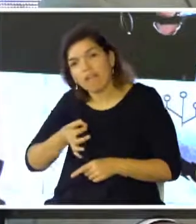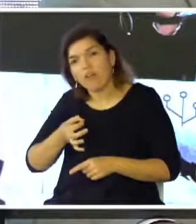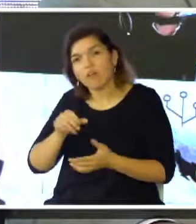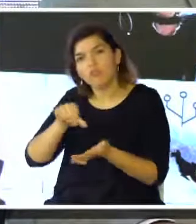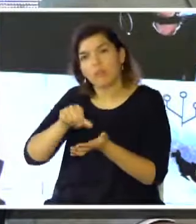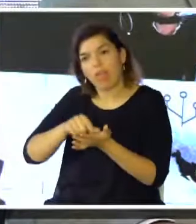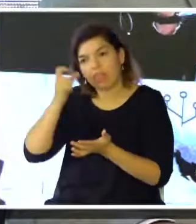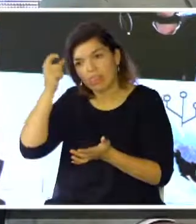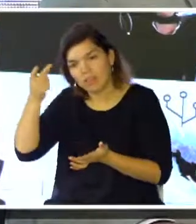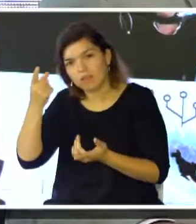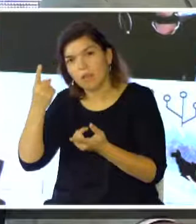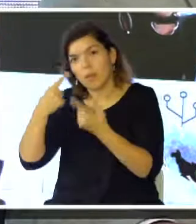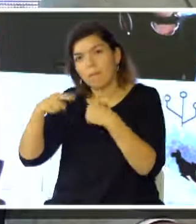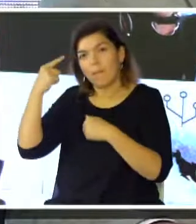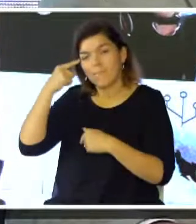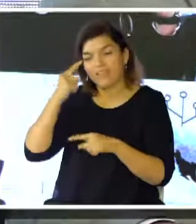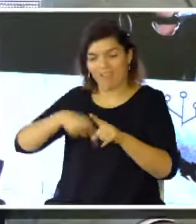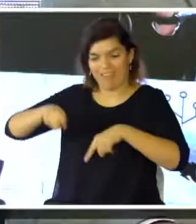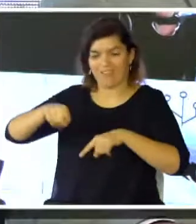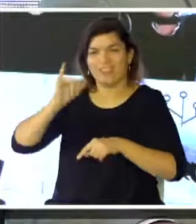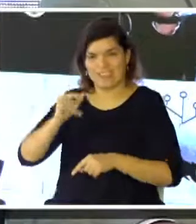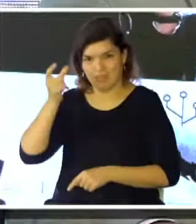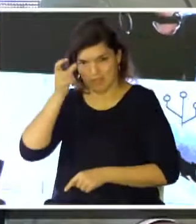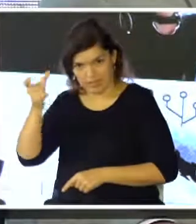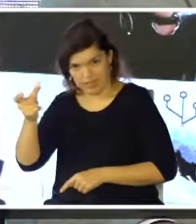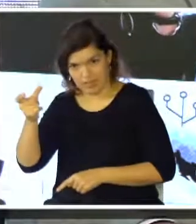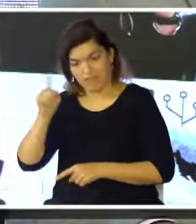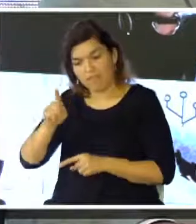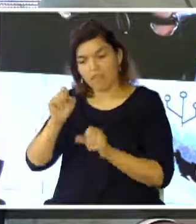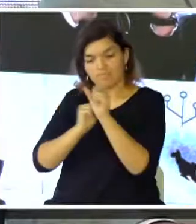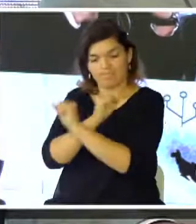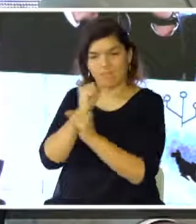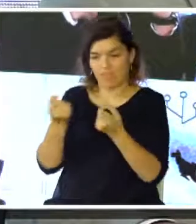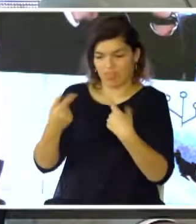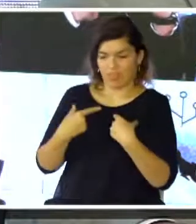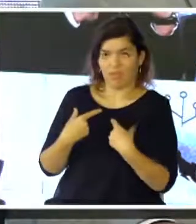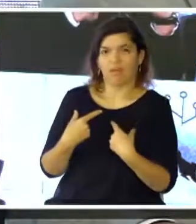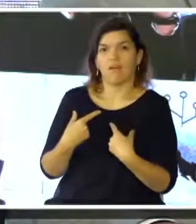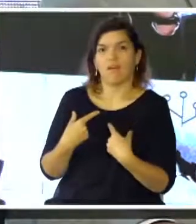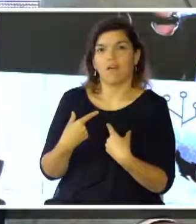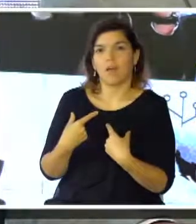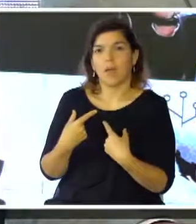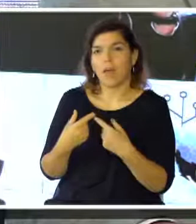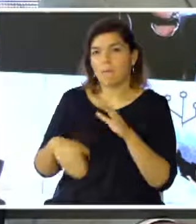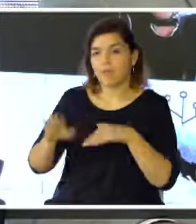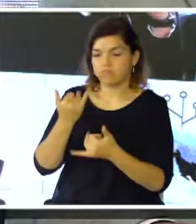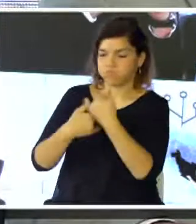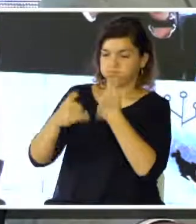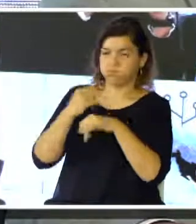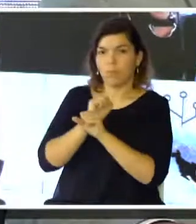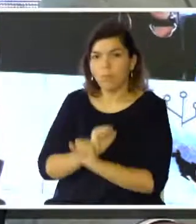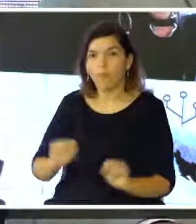ciudades inteligentes sino en gestiones inteligentes y que la tecnología nos aporte a nosotros los mayores datos para